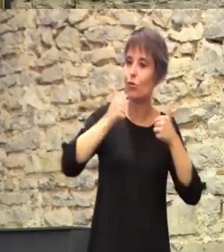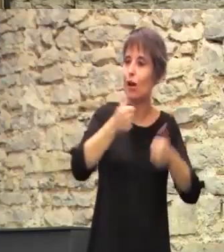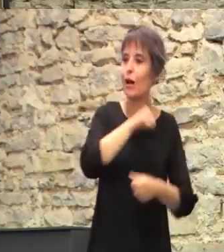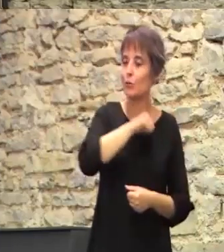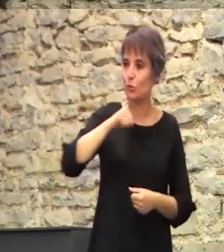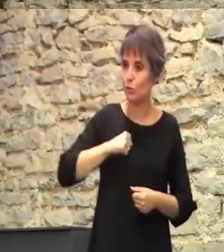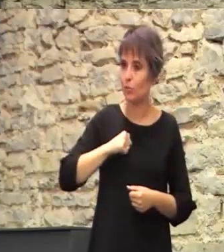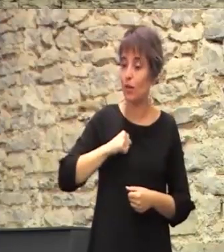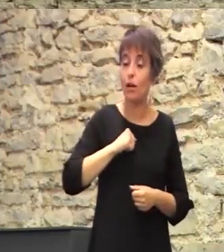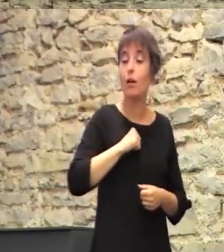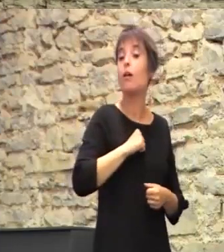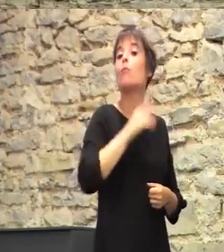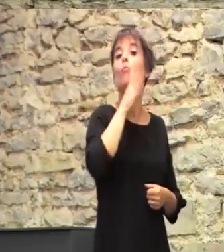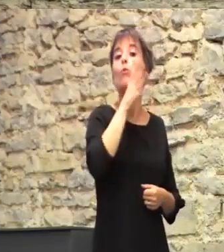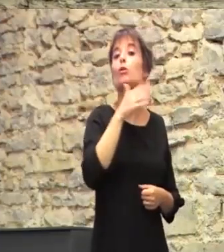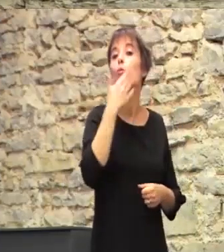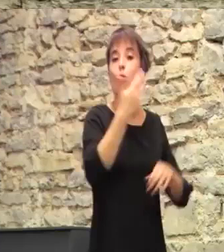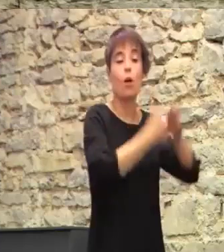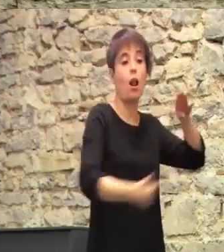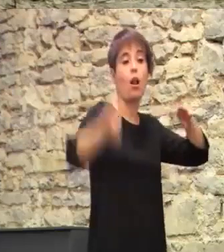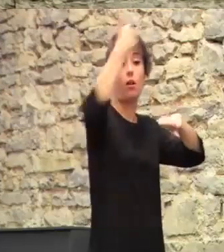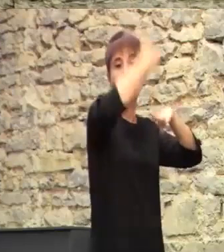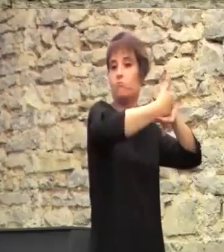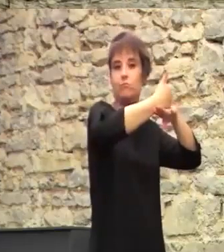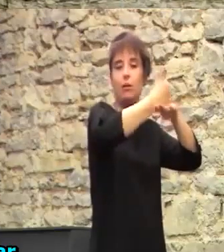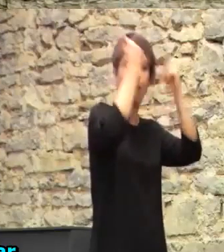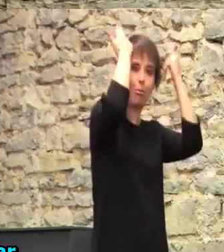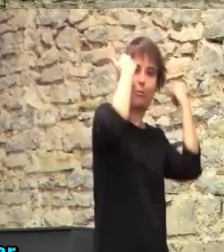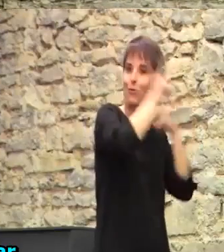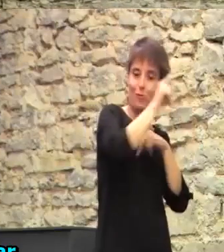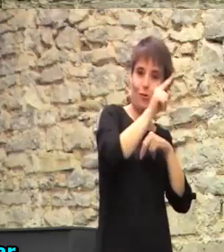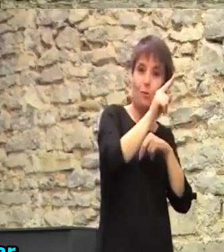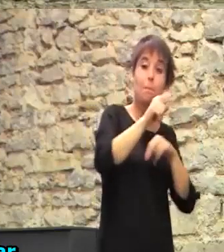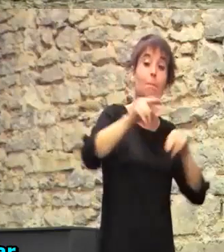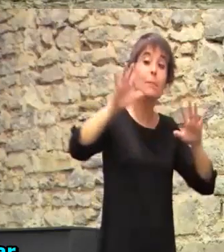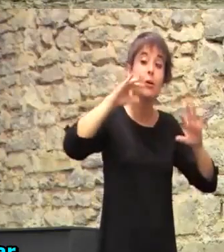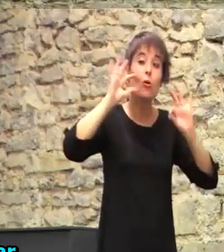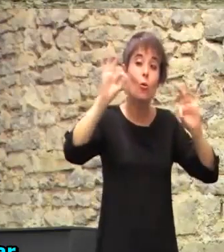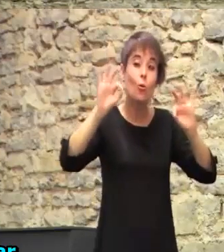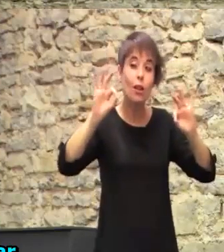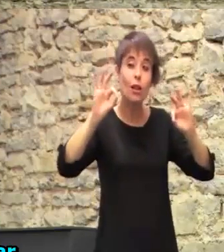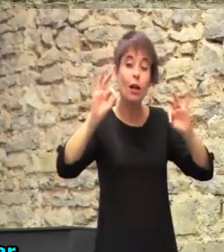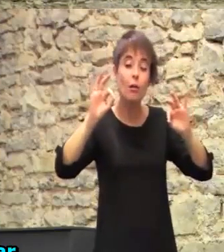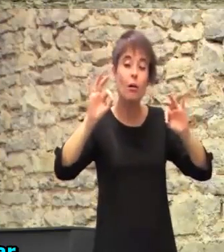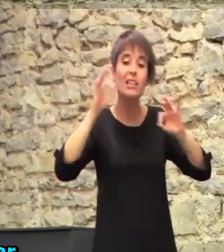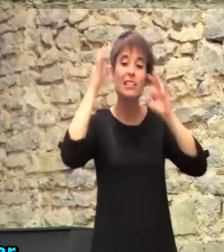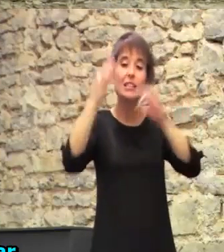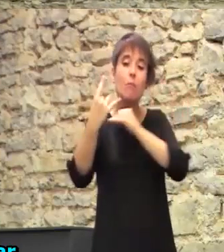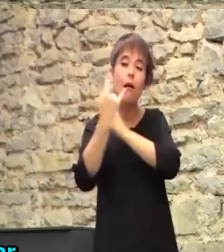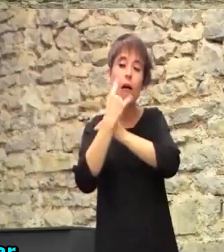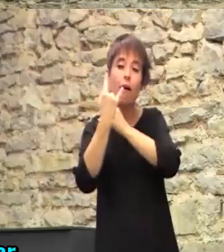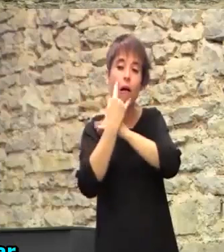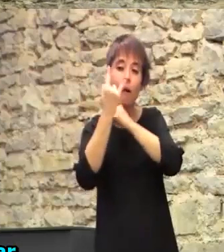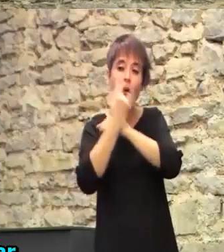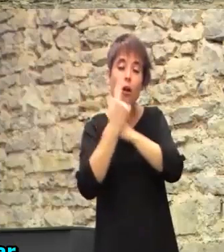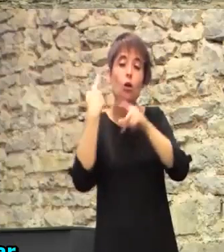porque el patriarcado no sé no no no no no se rinde no pero cuidado no nos engañemos con que todo lo